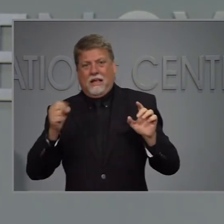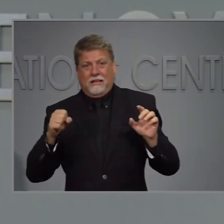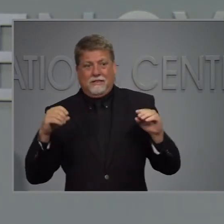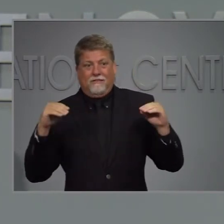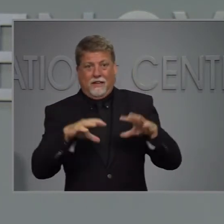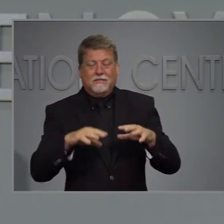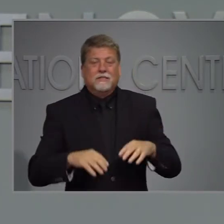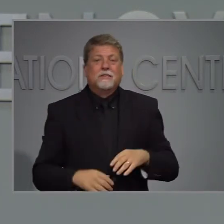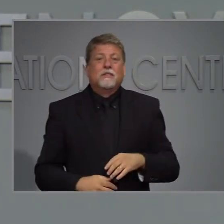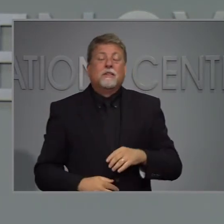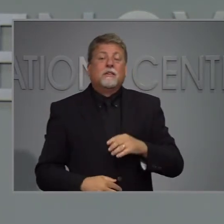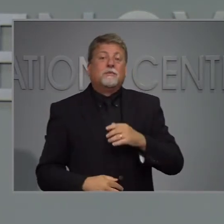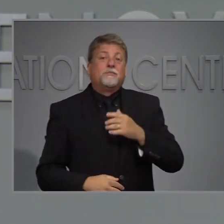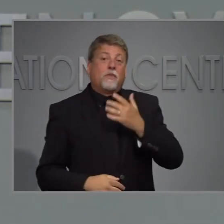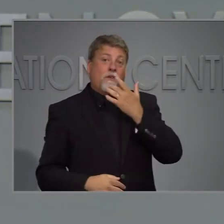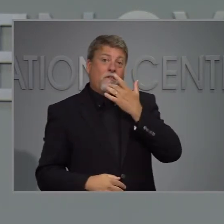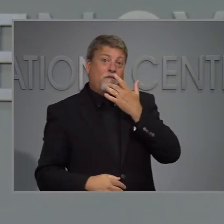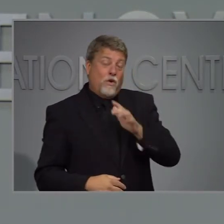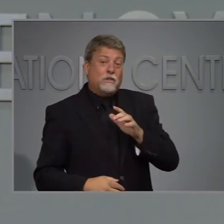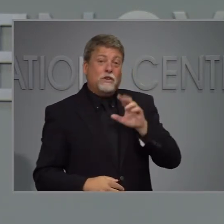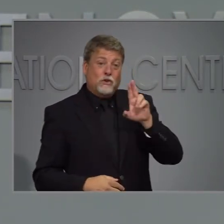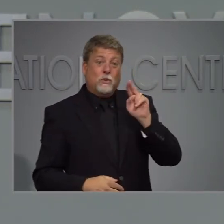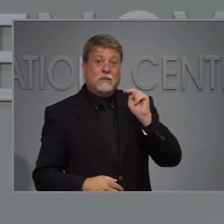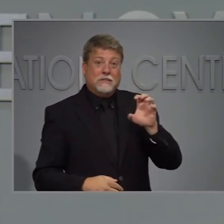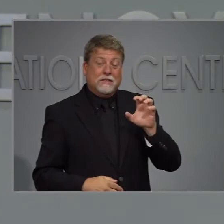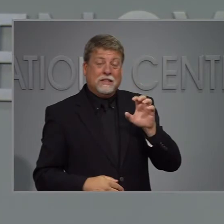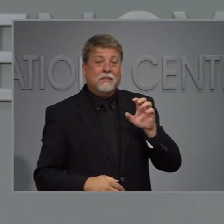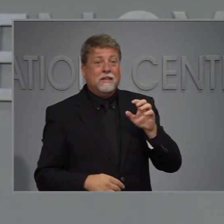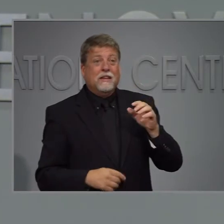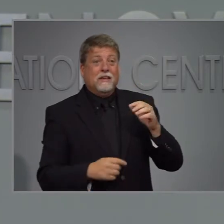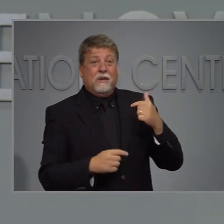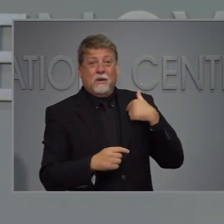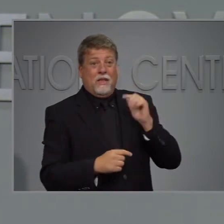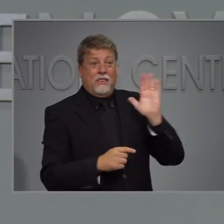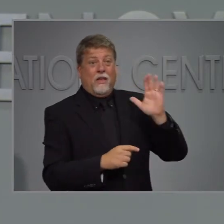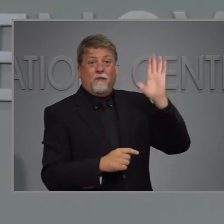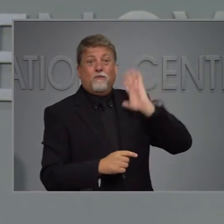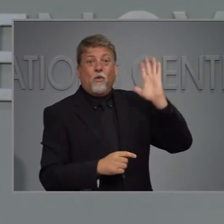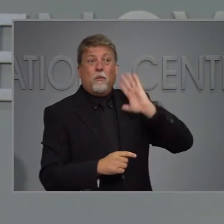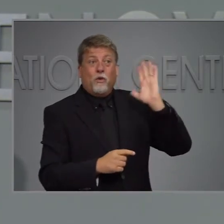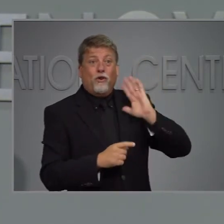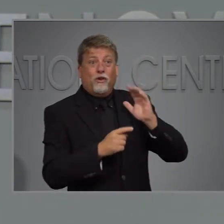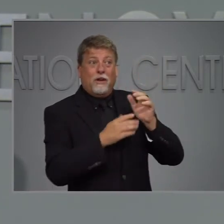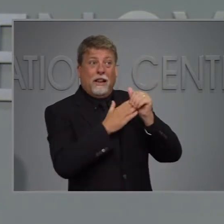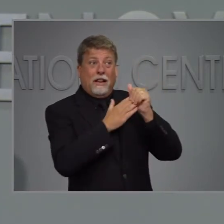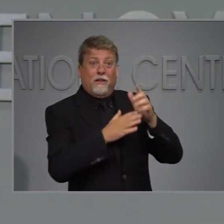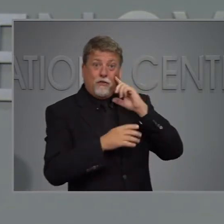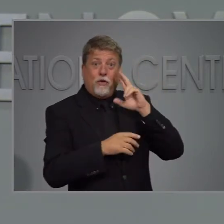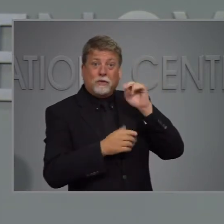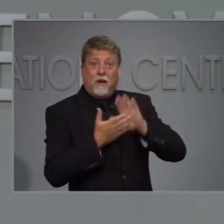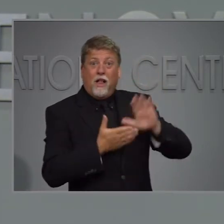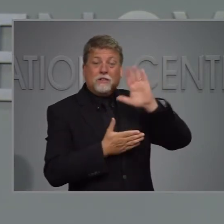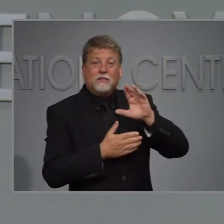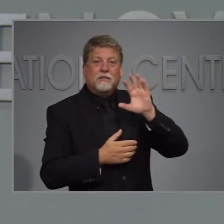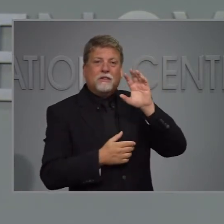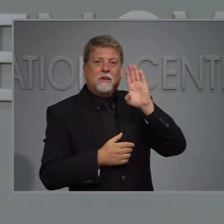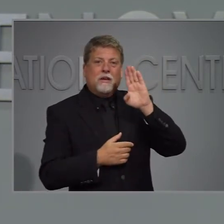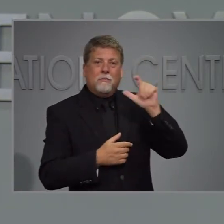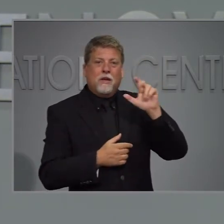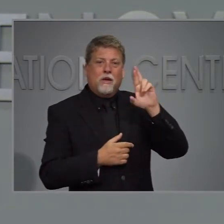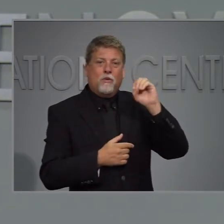la fortuna de tener un grupo y una reunión con el señor Bill Roper, que era el director de los